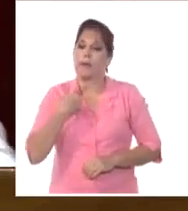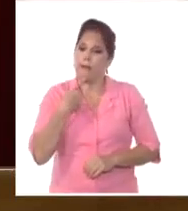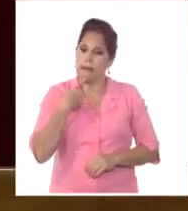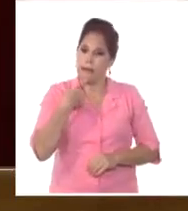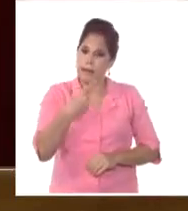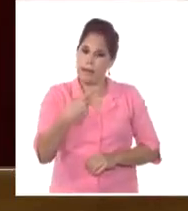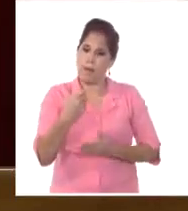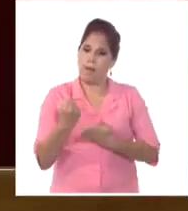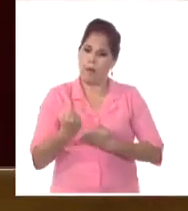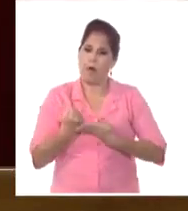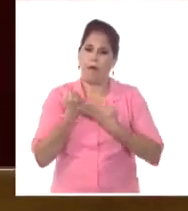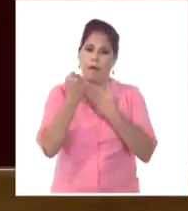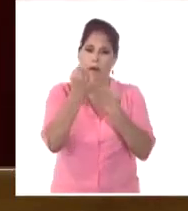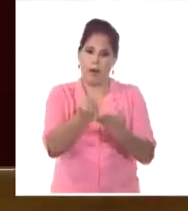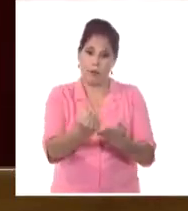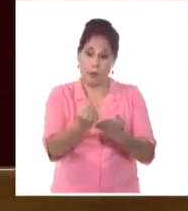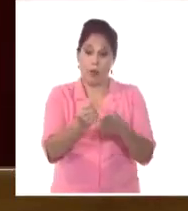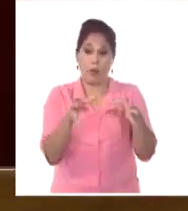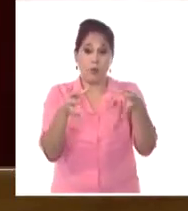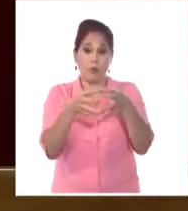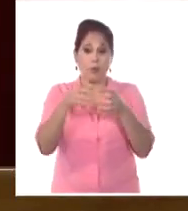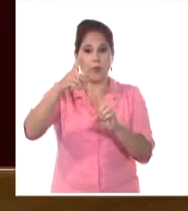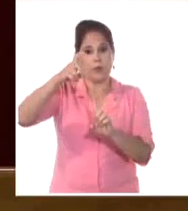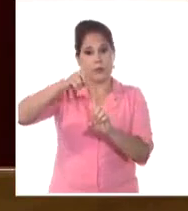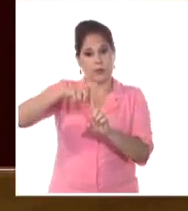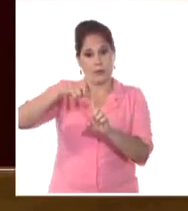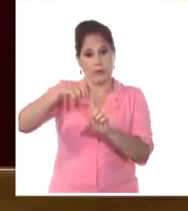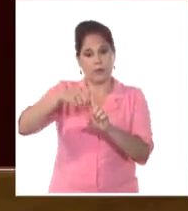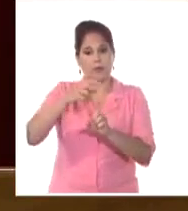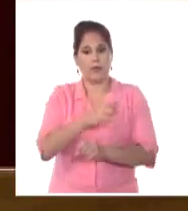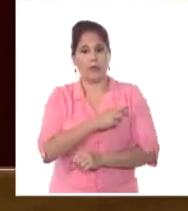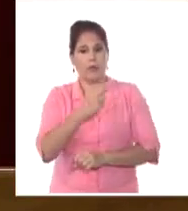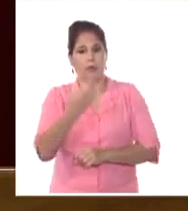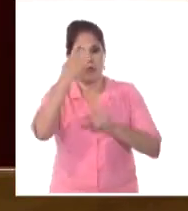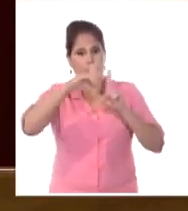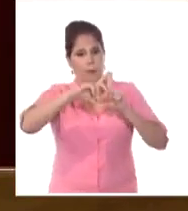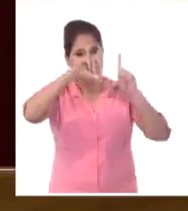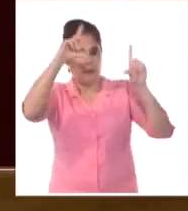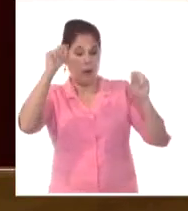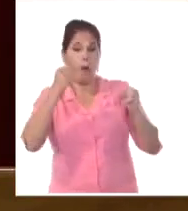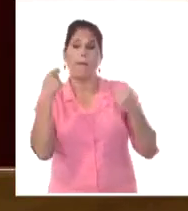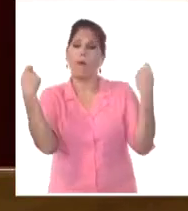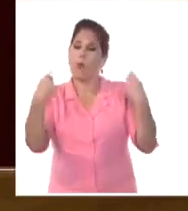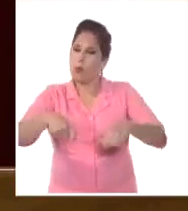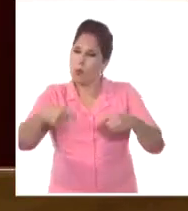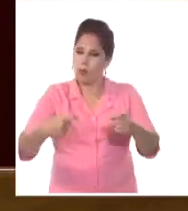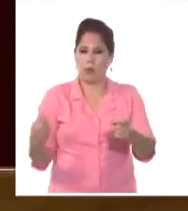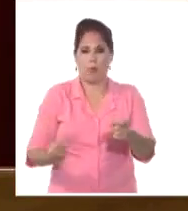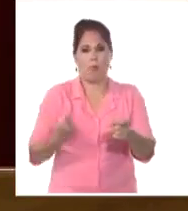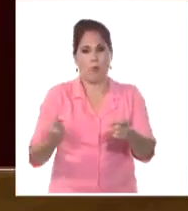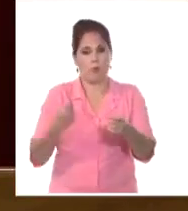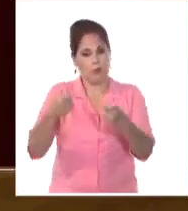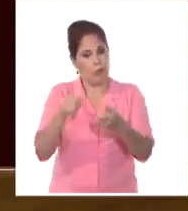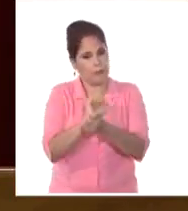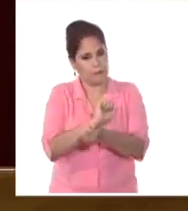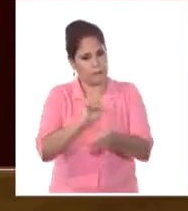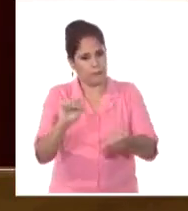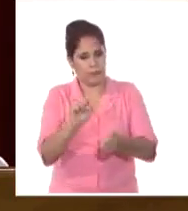mensaje solidario del movimiento sindical y de la Revolución Cubana por las justas luchas que hoy libran.